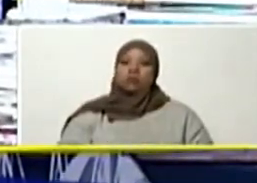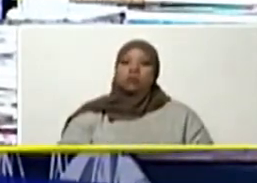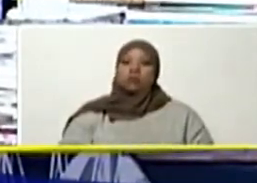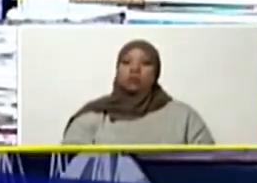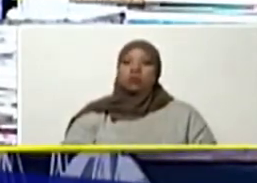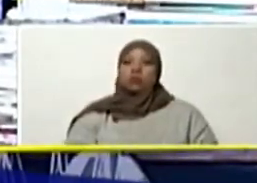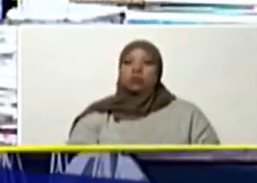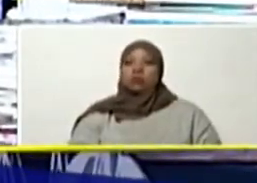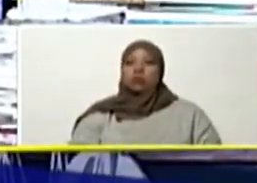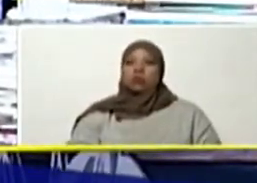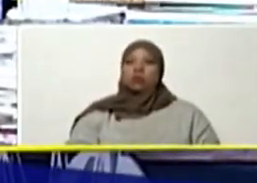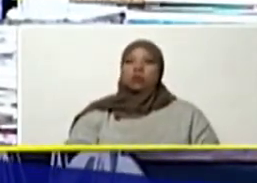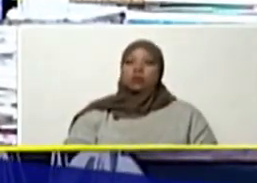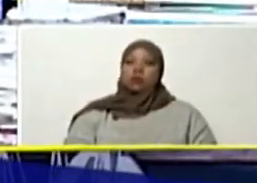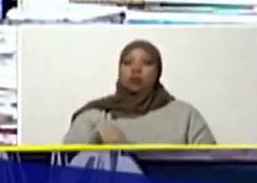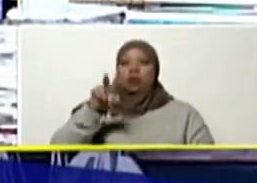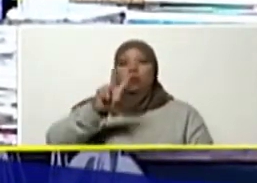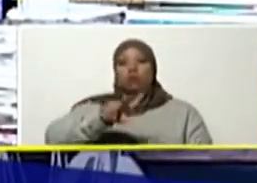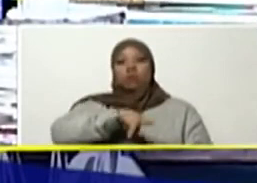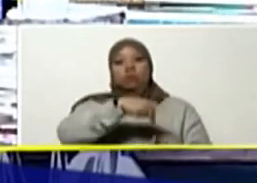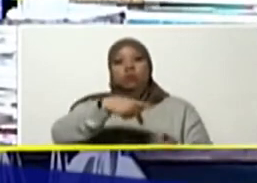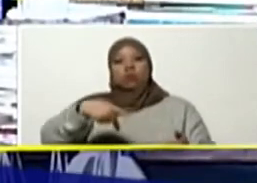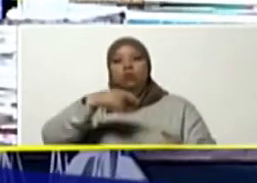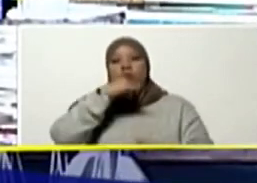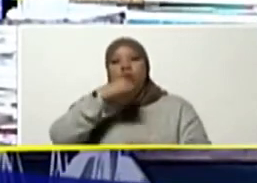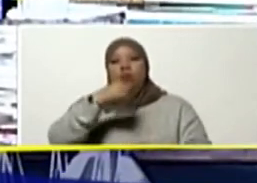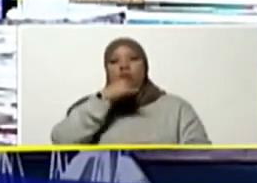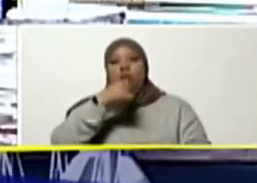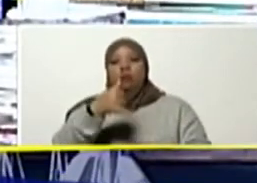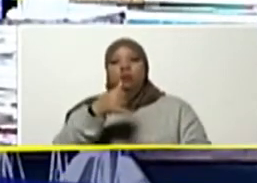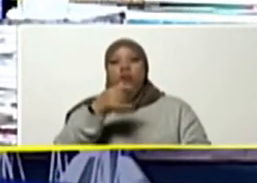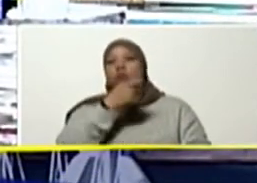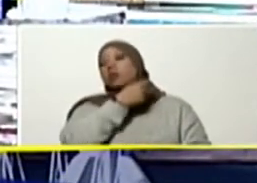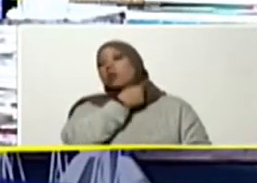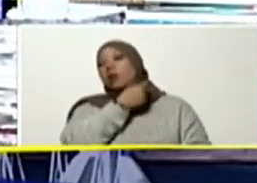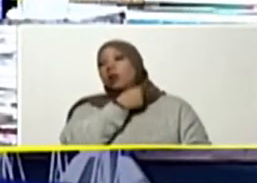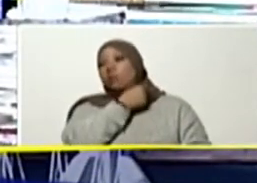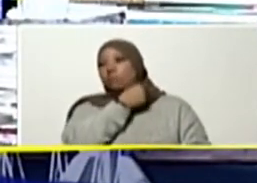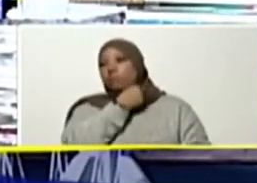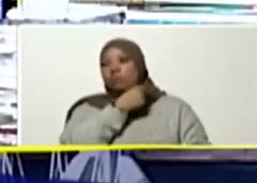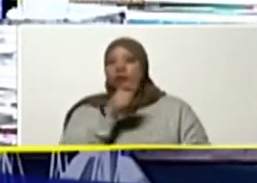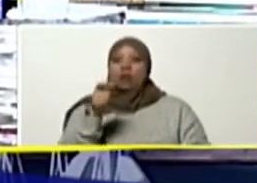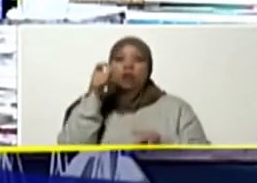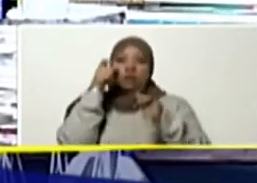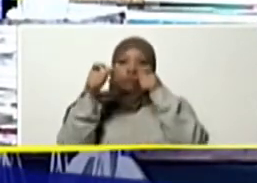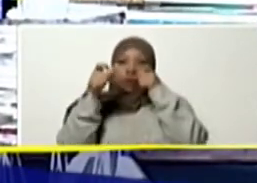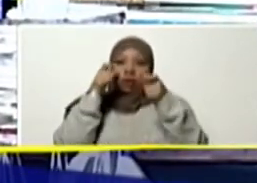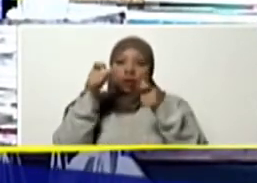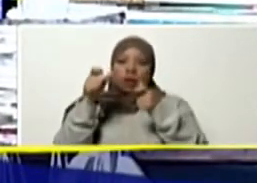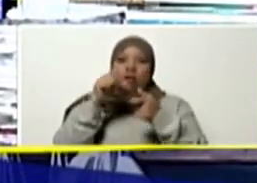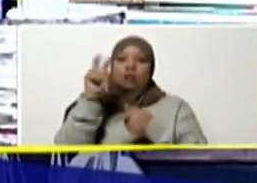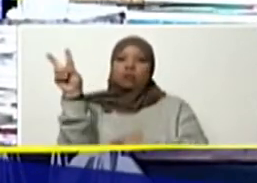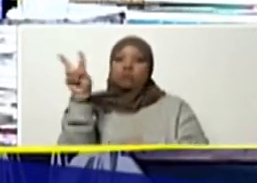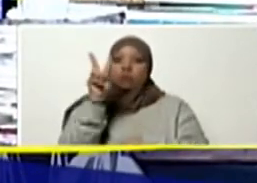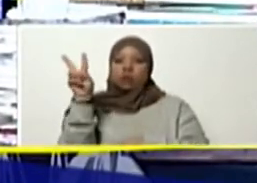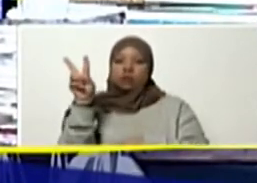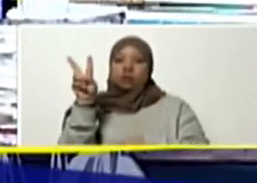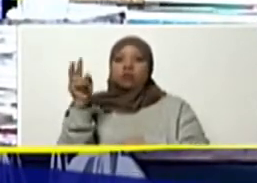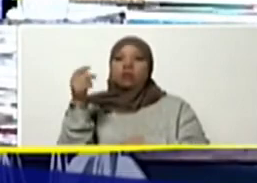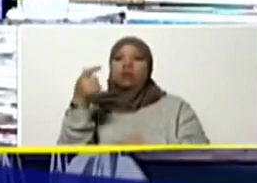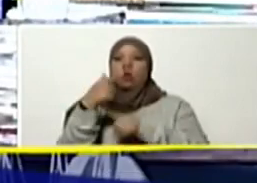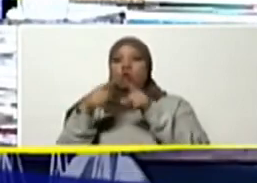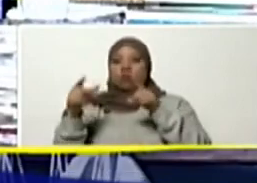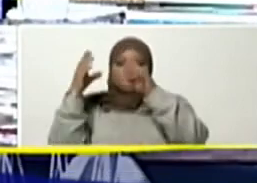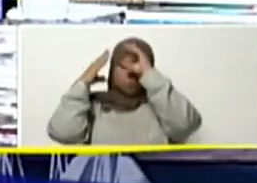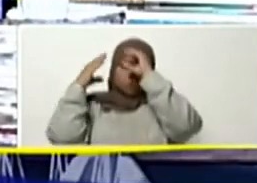autoridades presentes, al poeta Tarek William Saab, fiscal general de la Nación, al canciller Carlos Farías,